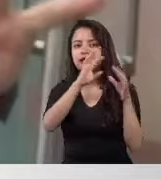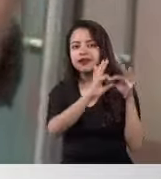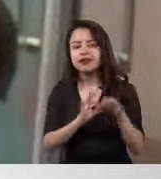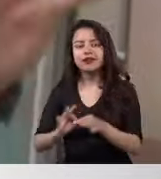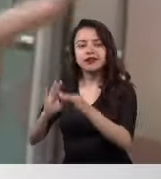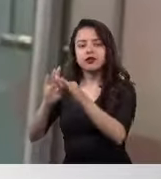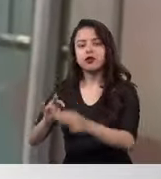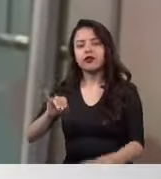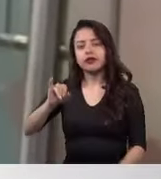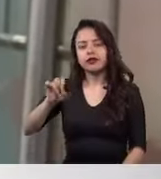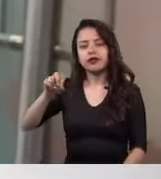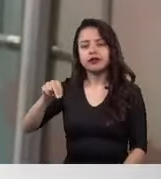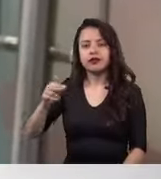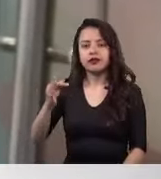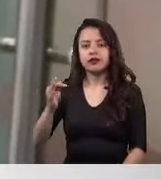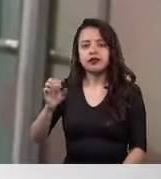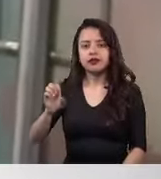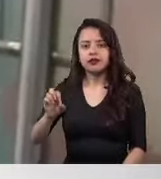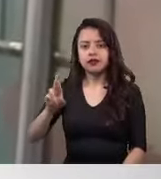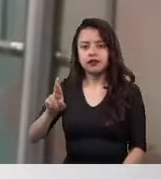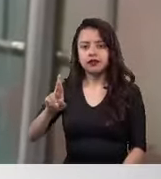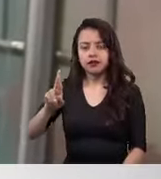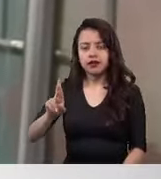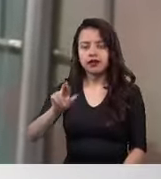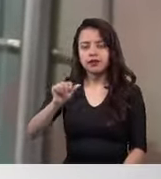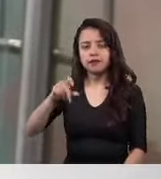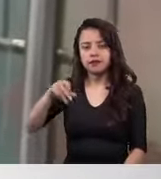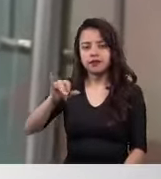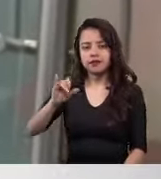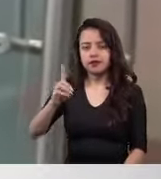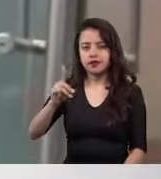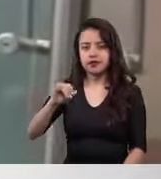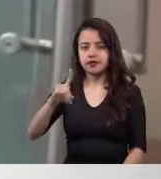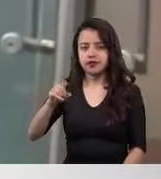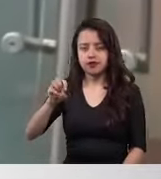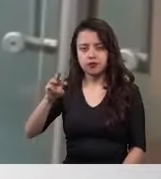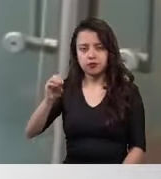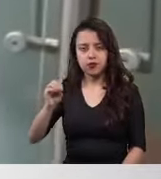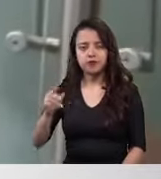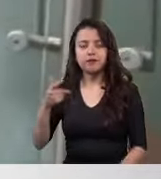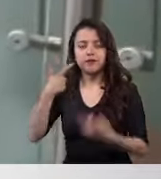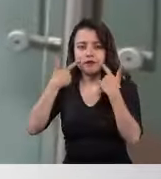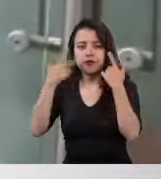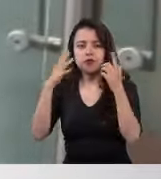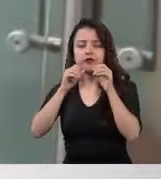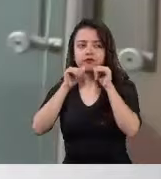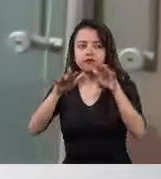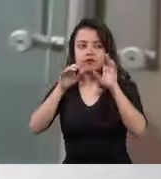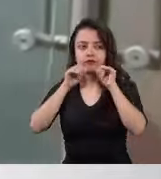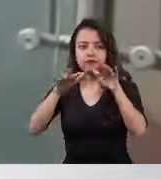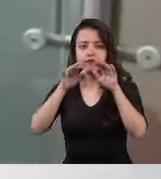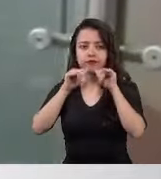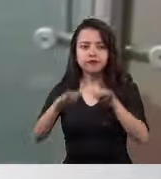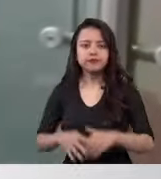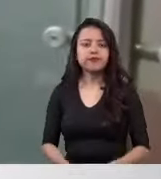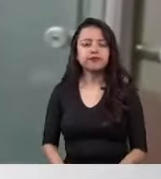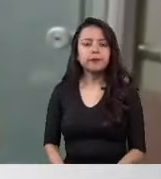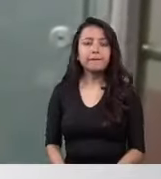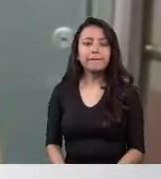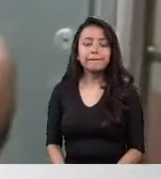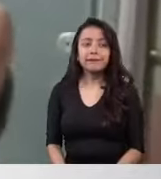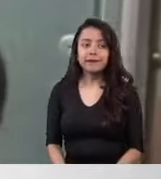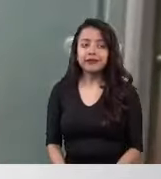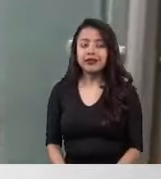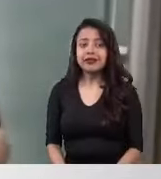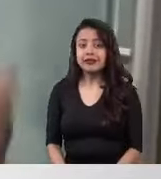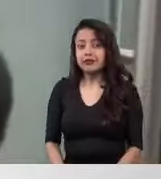en fin, esa es parte de una de las tantas historias que son virales y que nos gusta reproducir aquí en W Sin